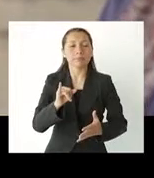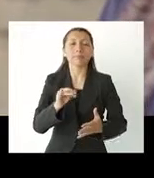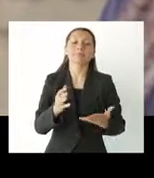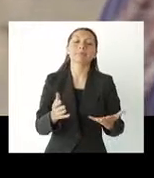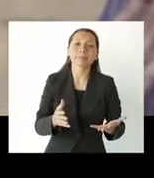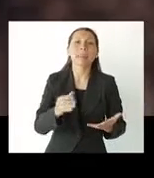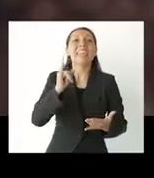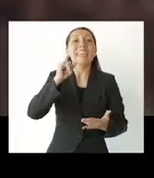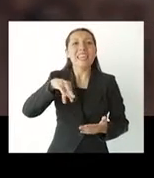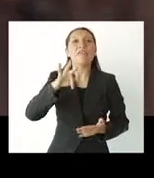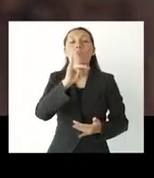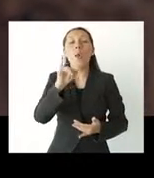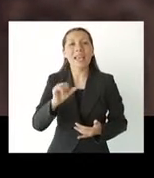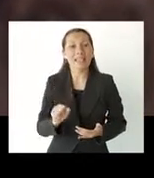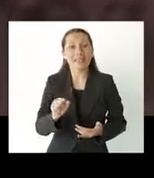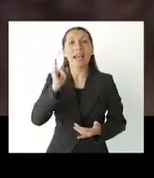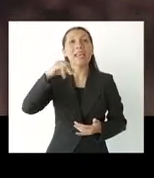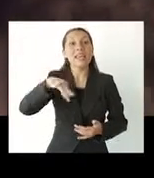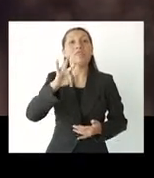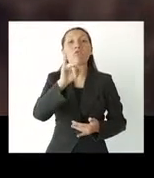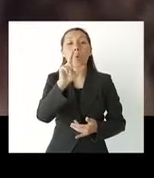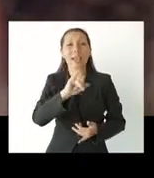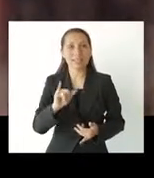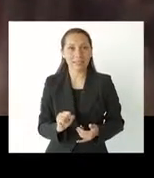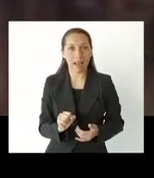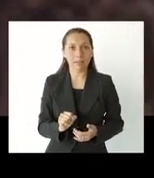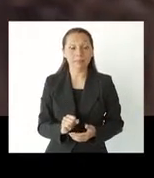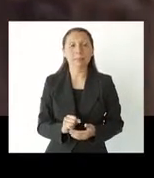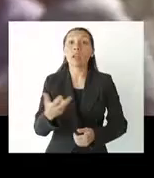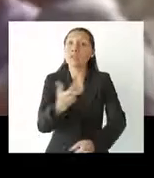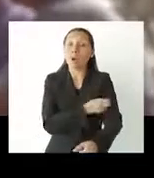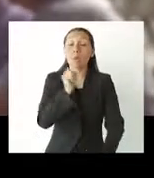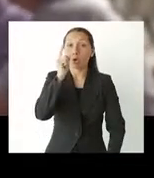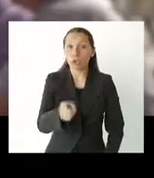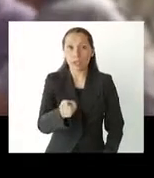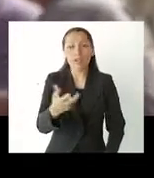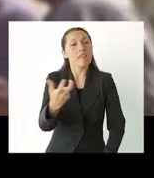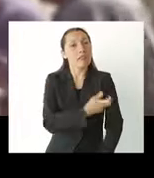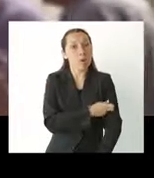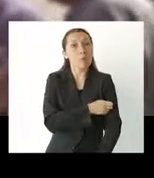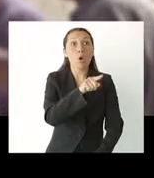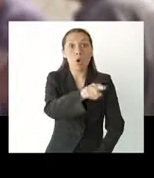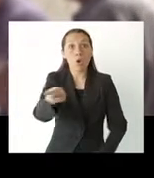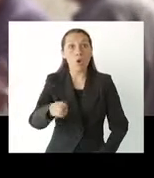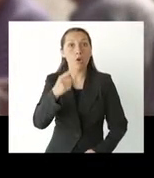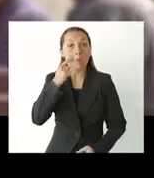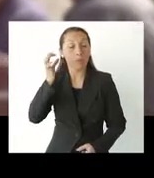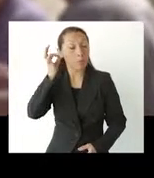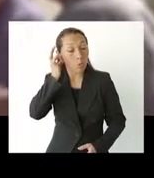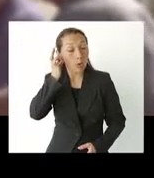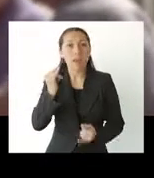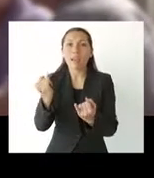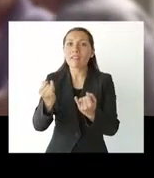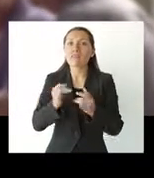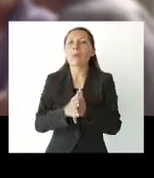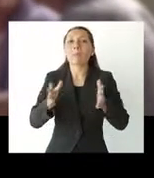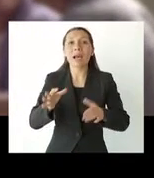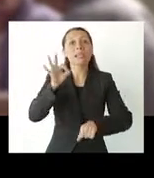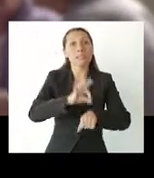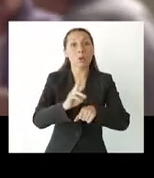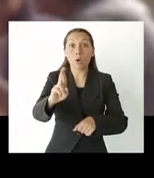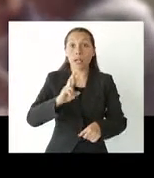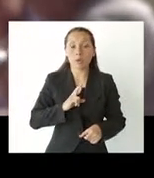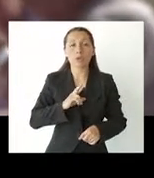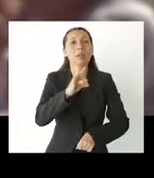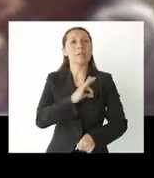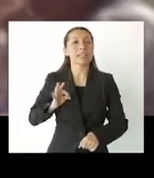la influenza. Influenza, Javi. Influenza. Vacunate por ti. Vacunate por ellos y ellas. Infórmate